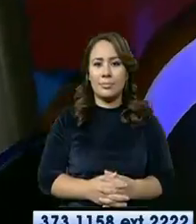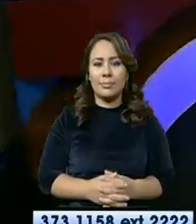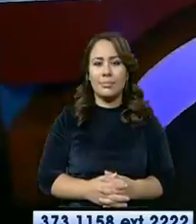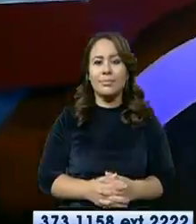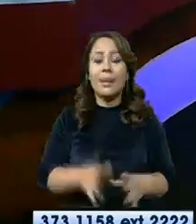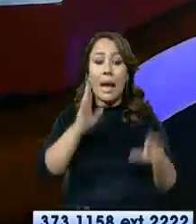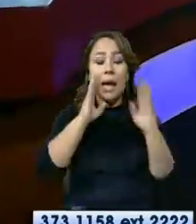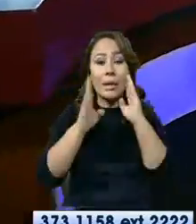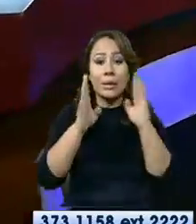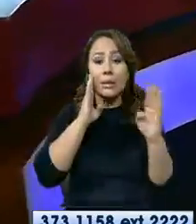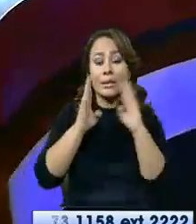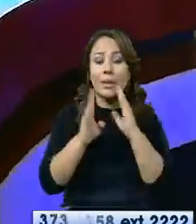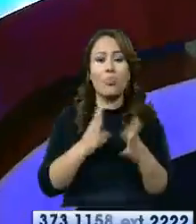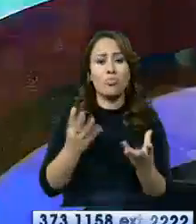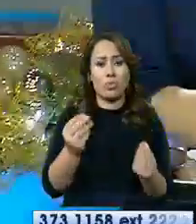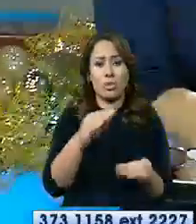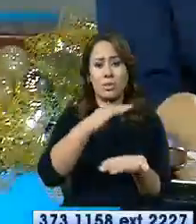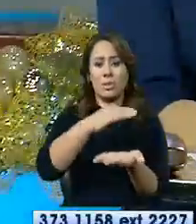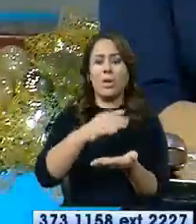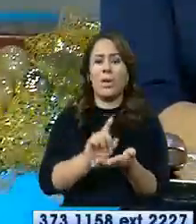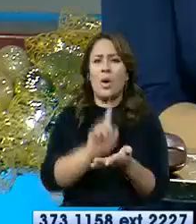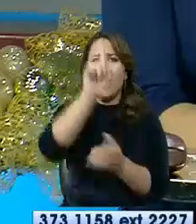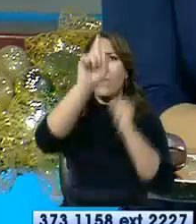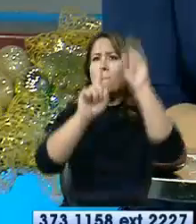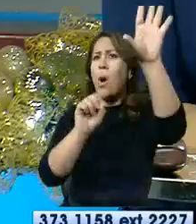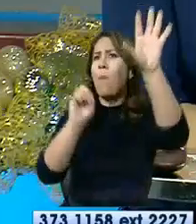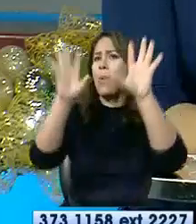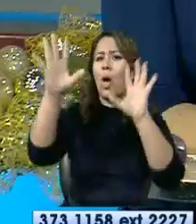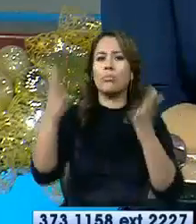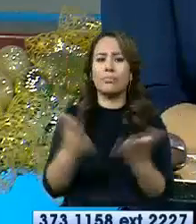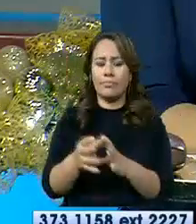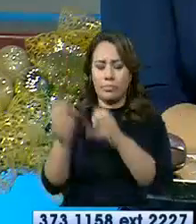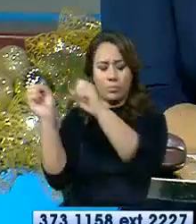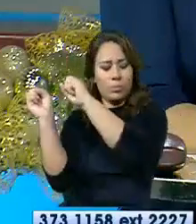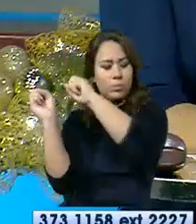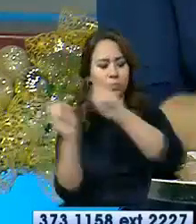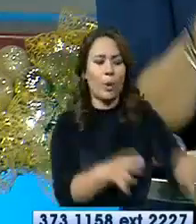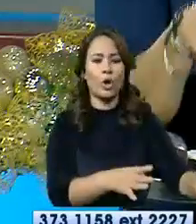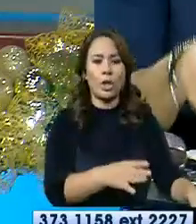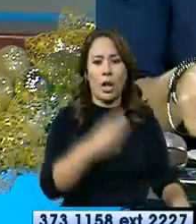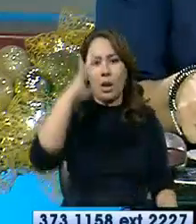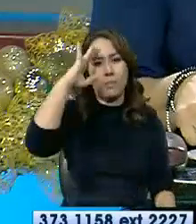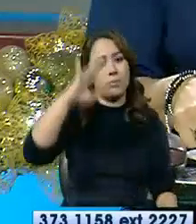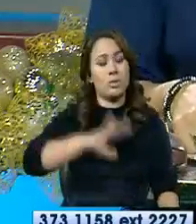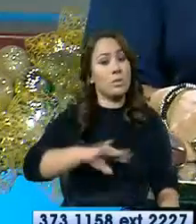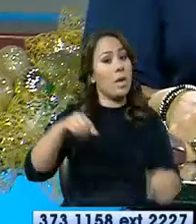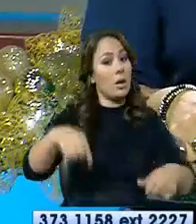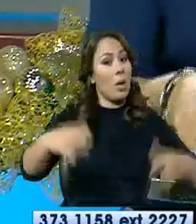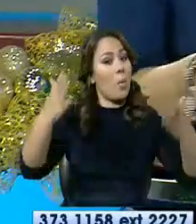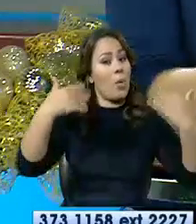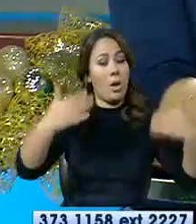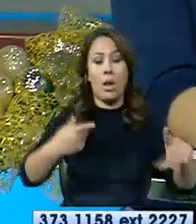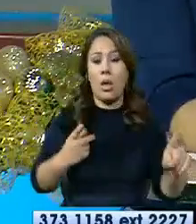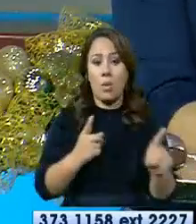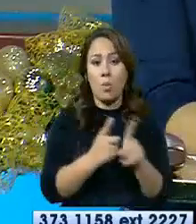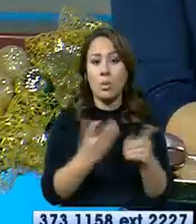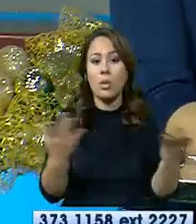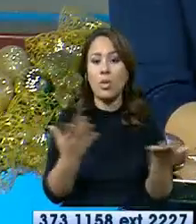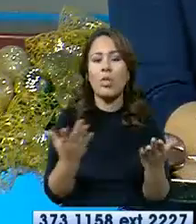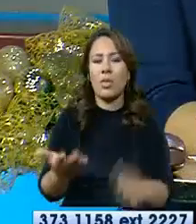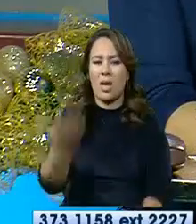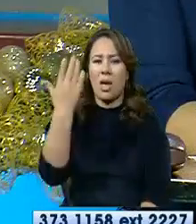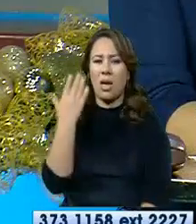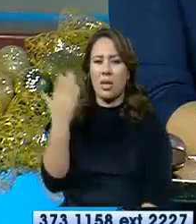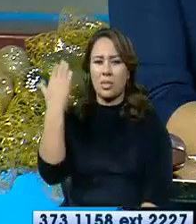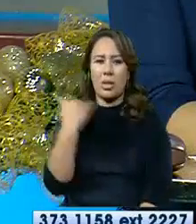Bueno, y presten atención, gran cantidad de pirotecnia artesanal fue destruida por la policía aquí en Guayaquil. El material fue incautado